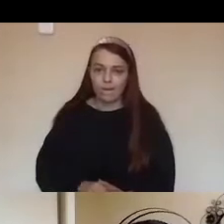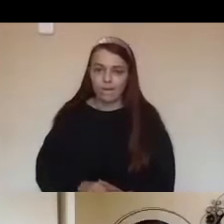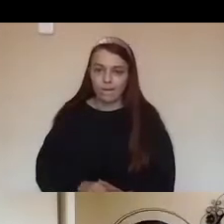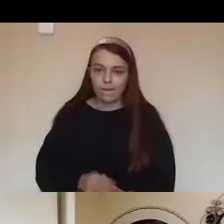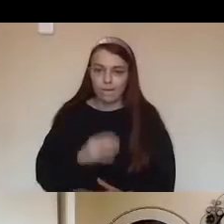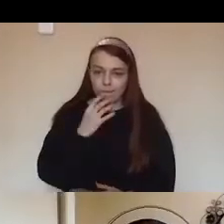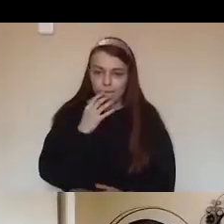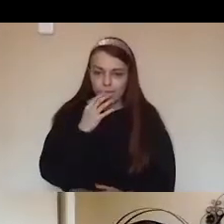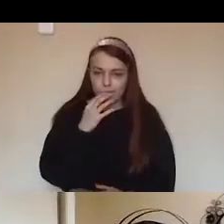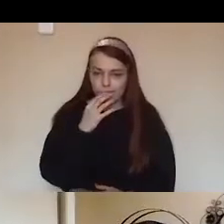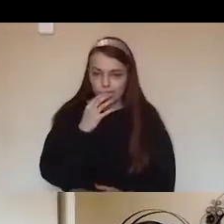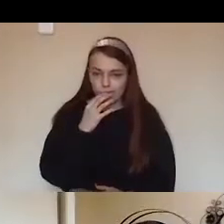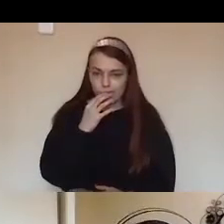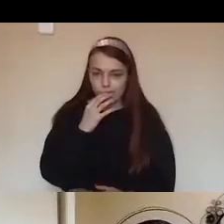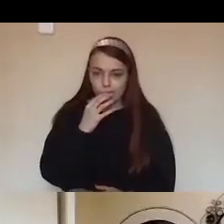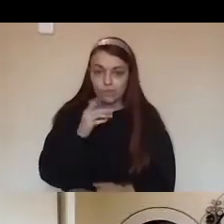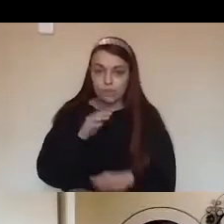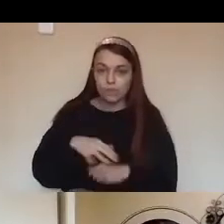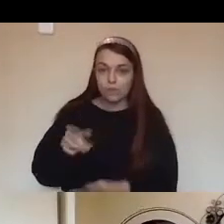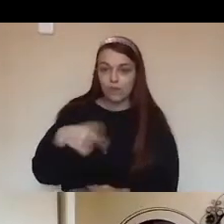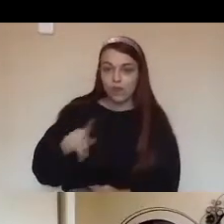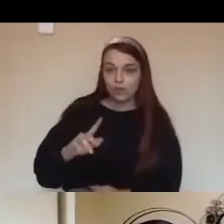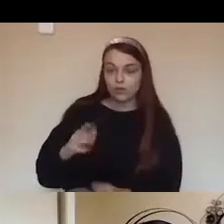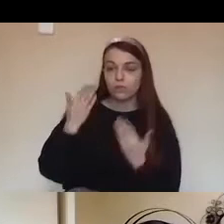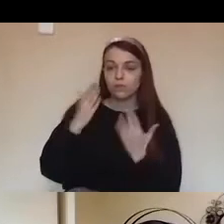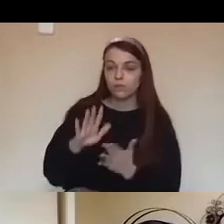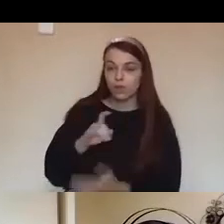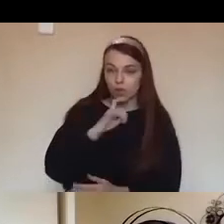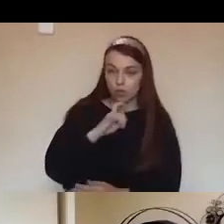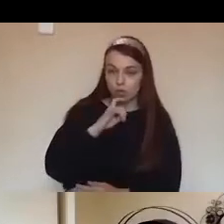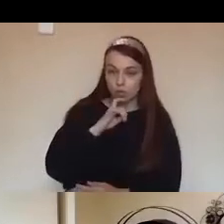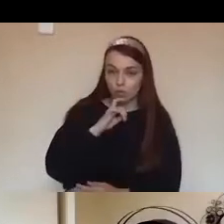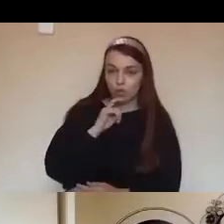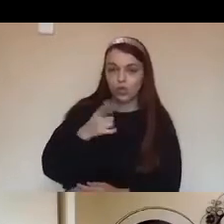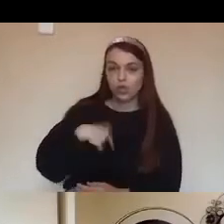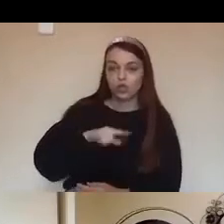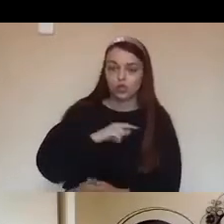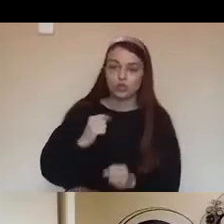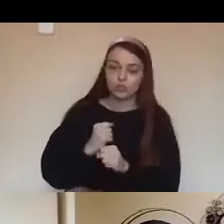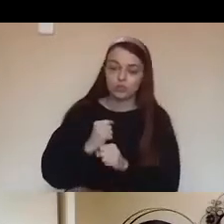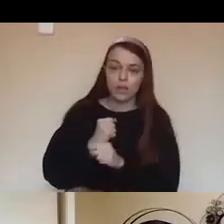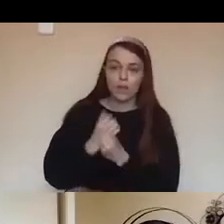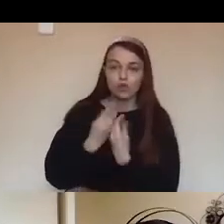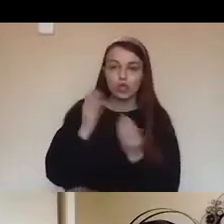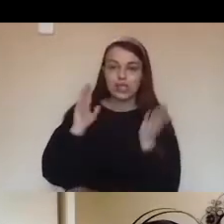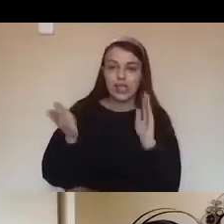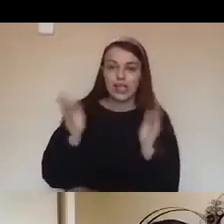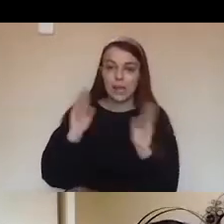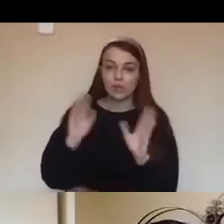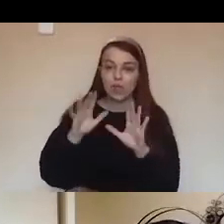ellos van a enfrentar esto. Entonces participamos con un terapeuta ocupacional de nuestra